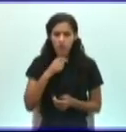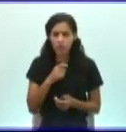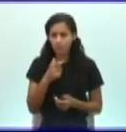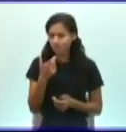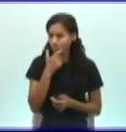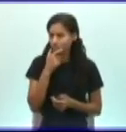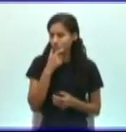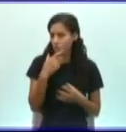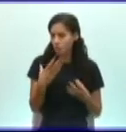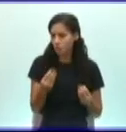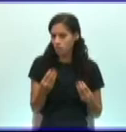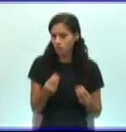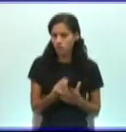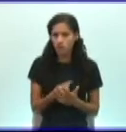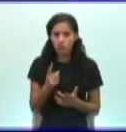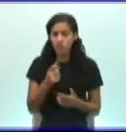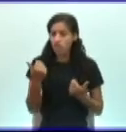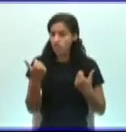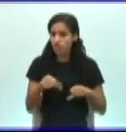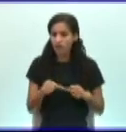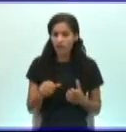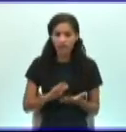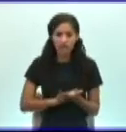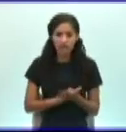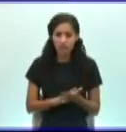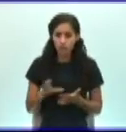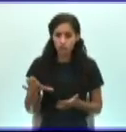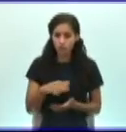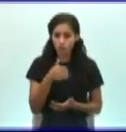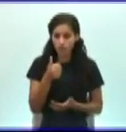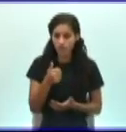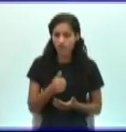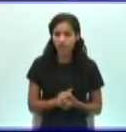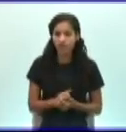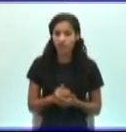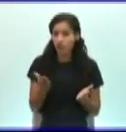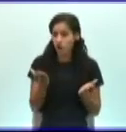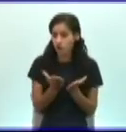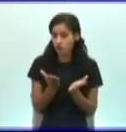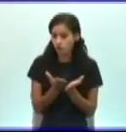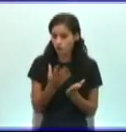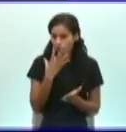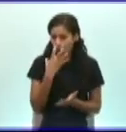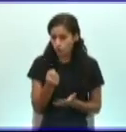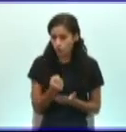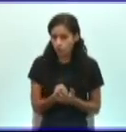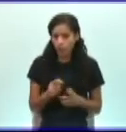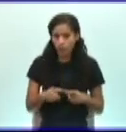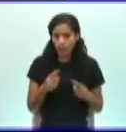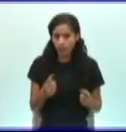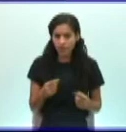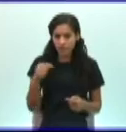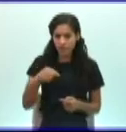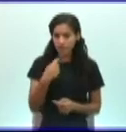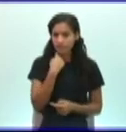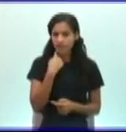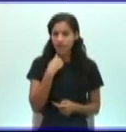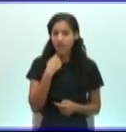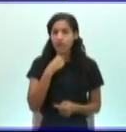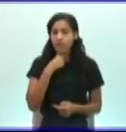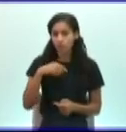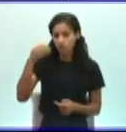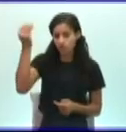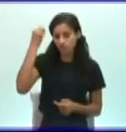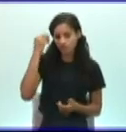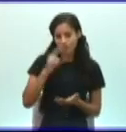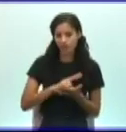risueños, no riñen y tratan bien a todos. Son muy estudiosos, por eso este año sabrán leer.